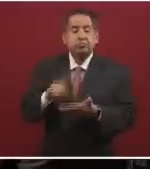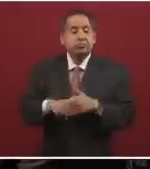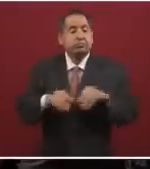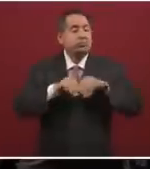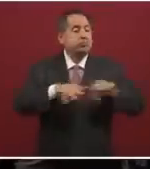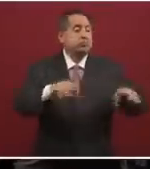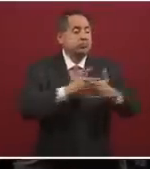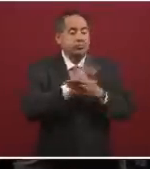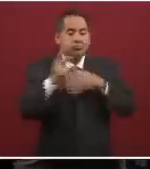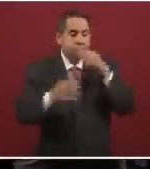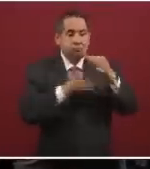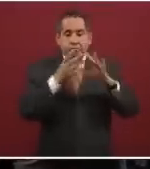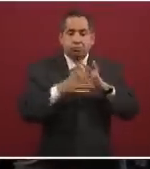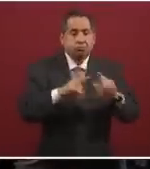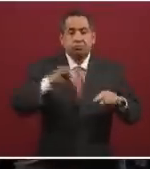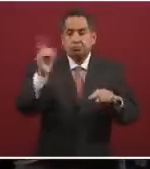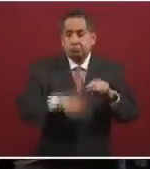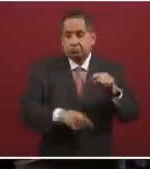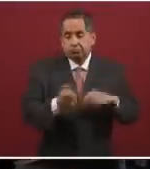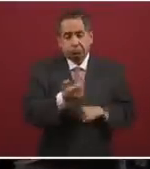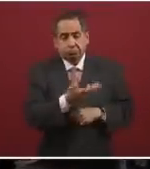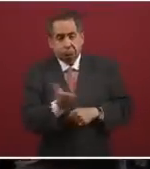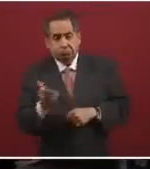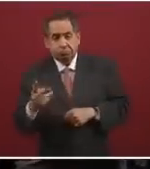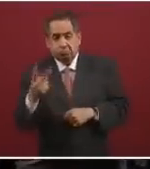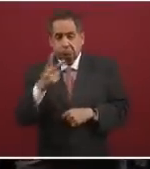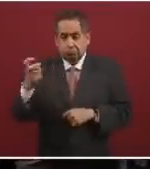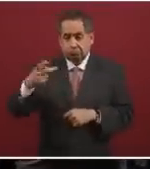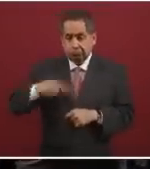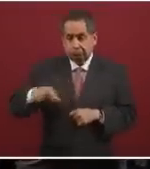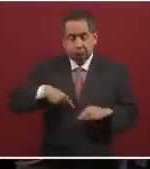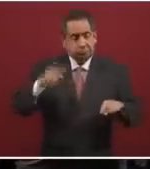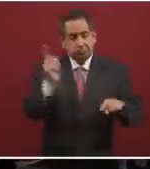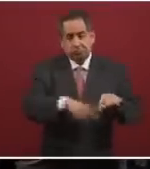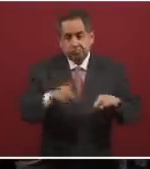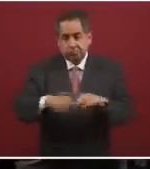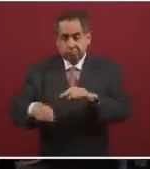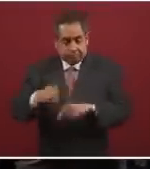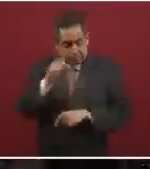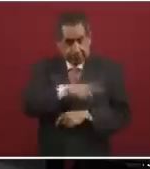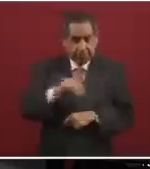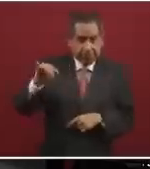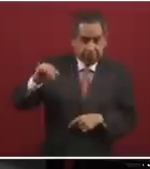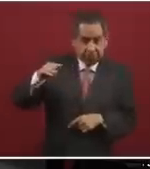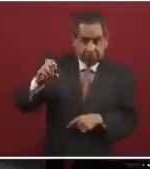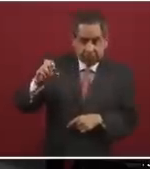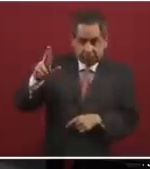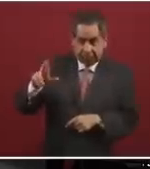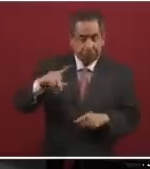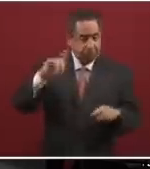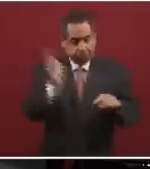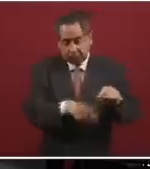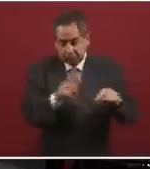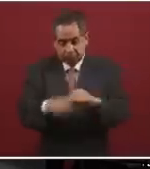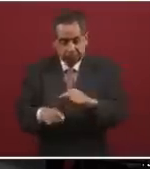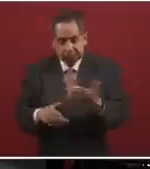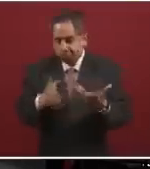muchos programas, que se despidieron más de 200 personas del propio IMER y que, bueno, está siendo